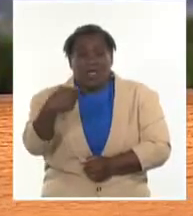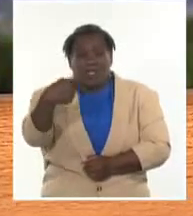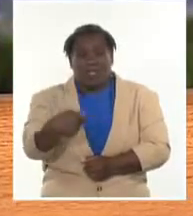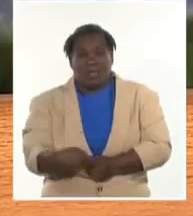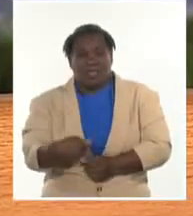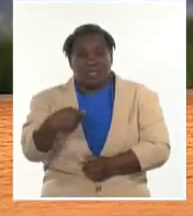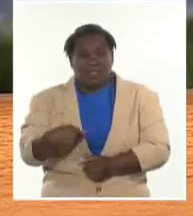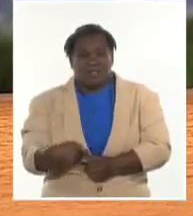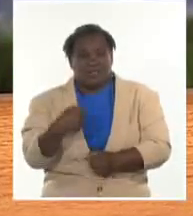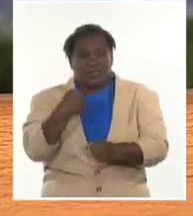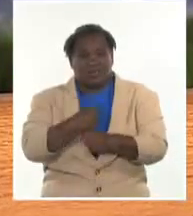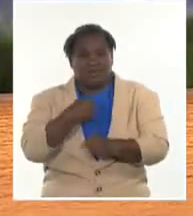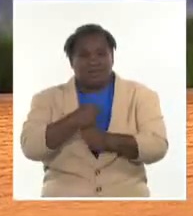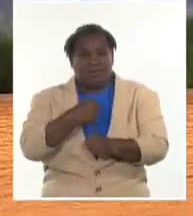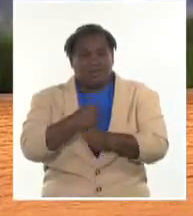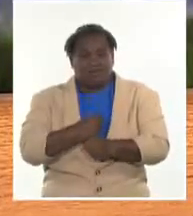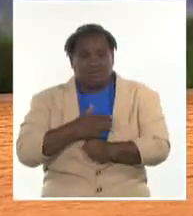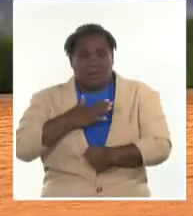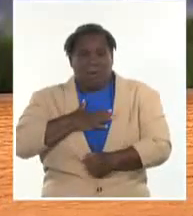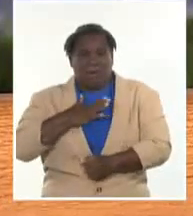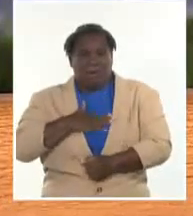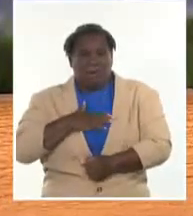de los trabajadores que lo integran.